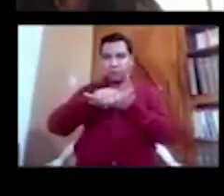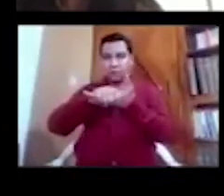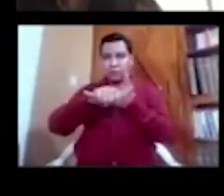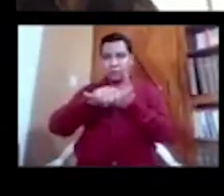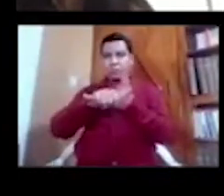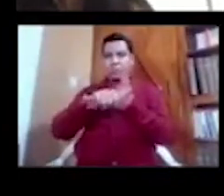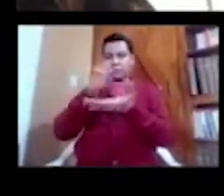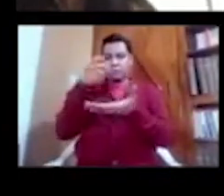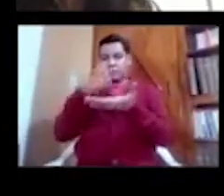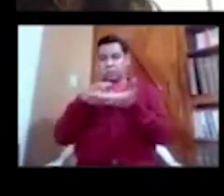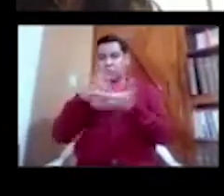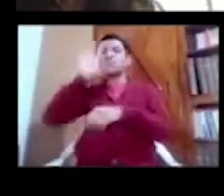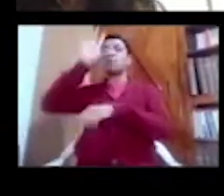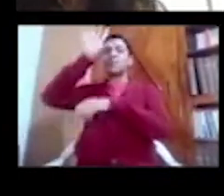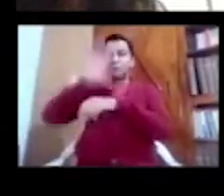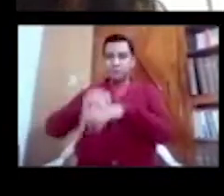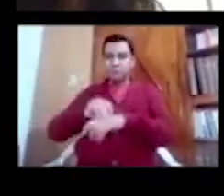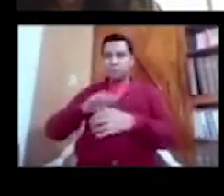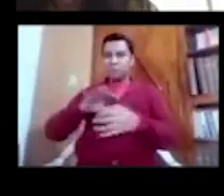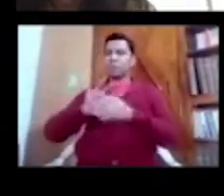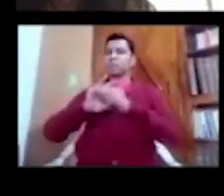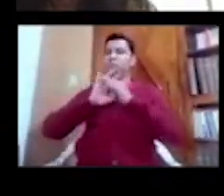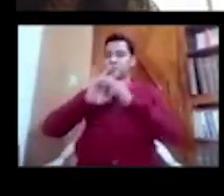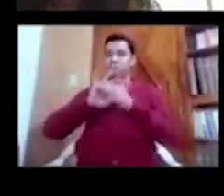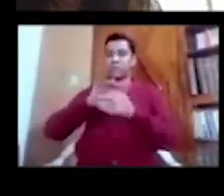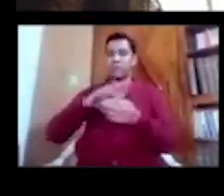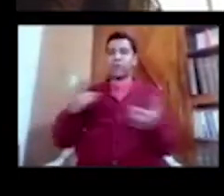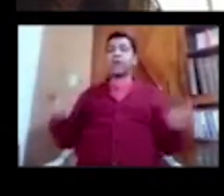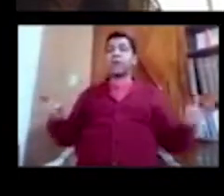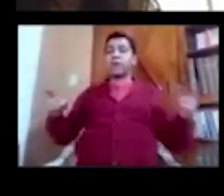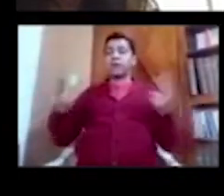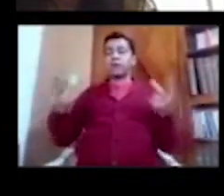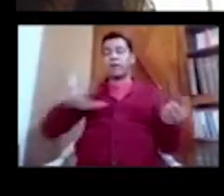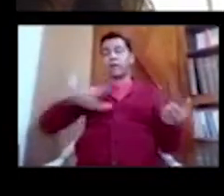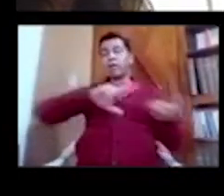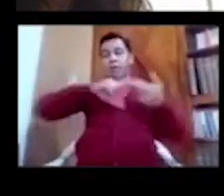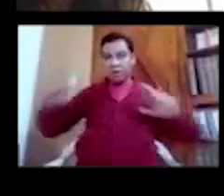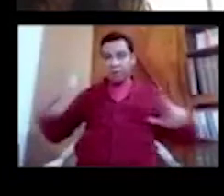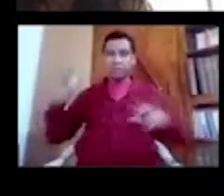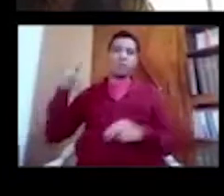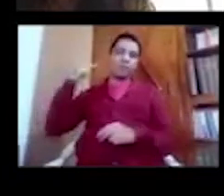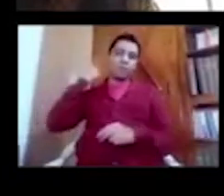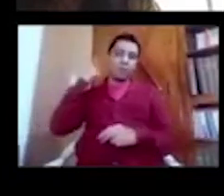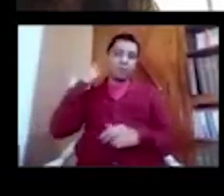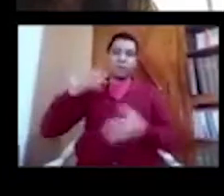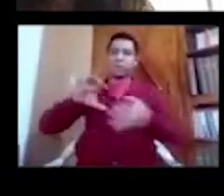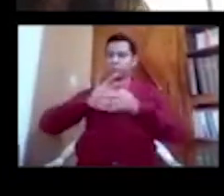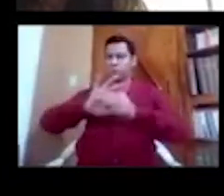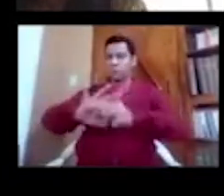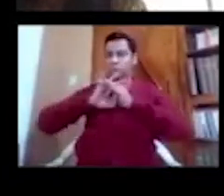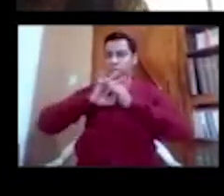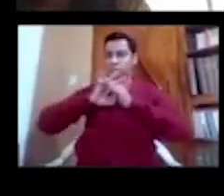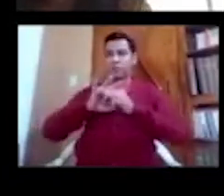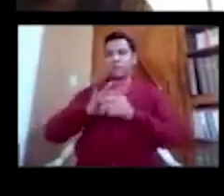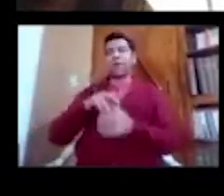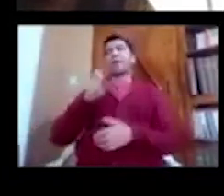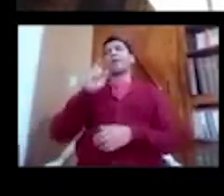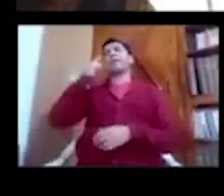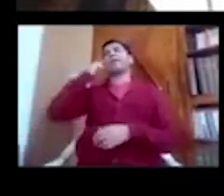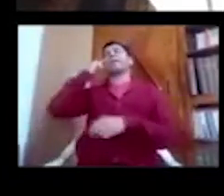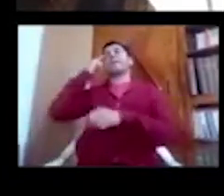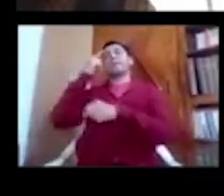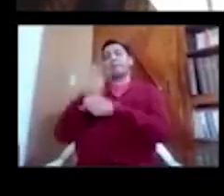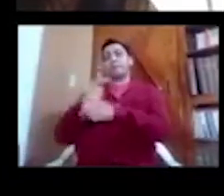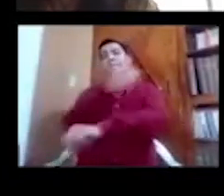se cimentaron las relaciones políticas que después van a explicarnos el triunfo